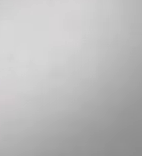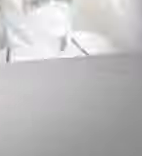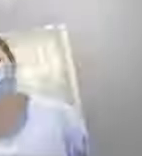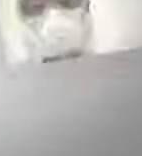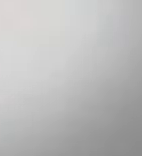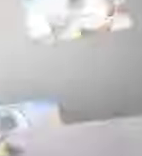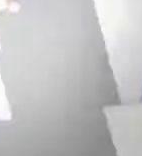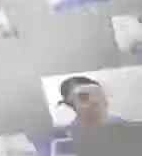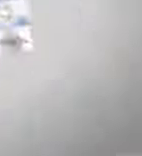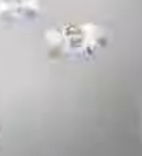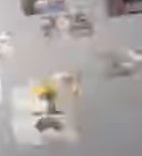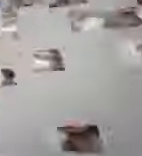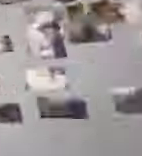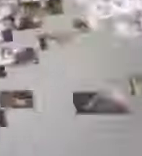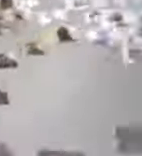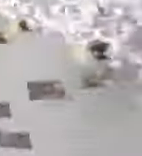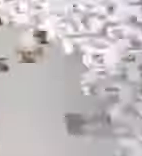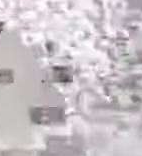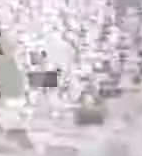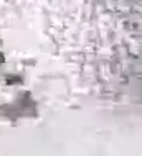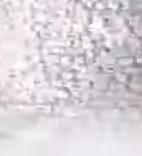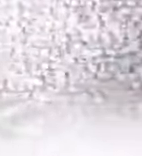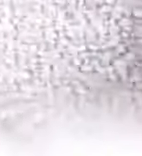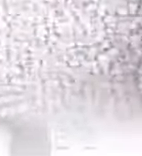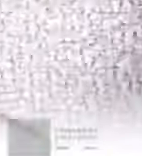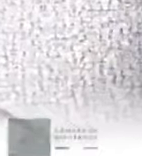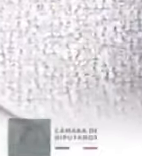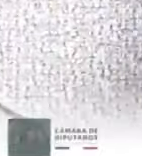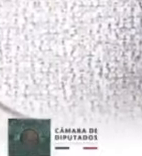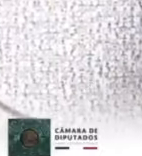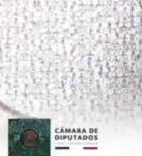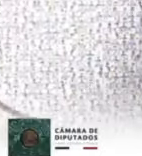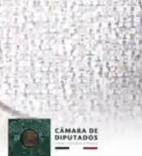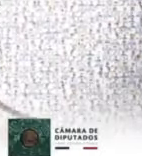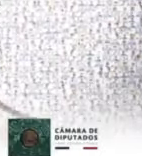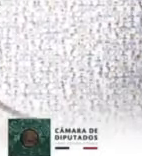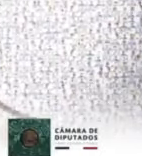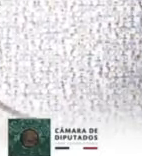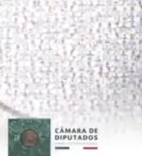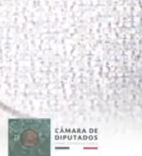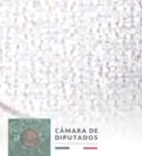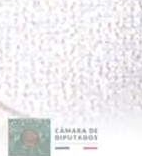Condecoración Miguel Hidalgo.